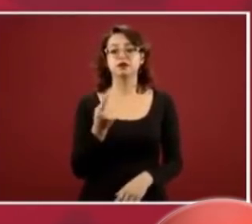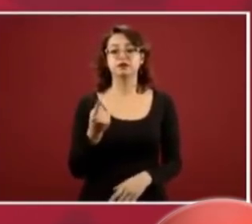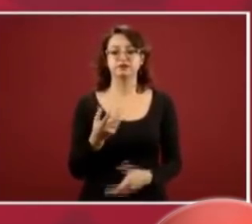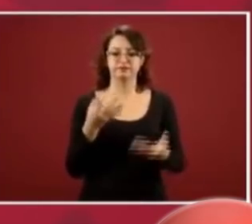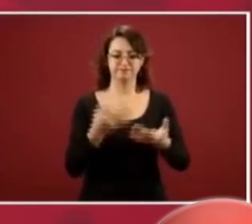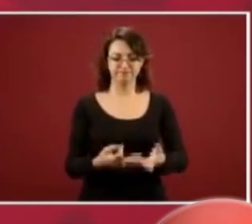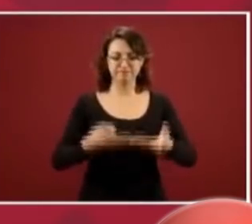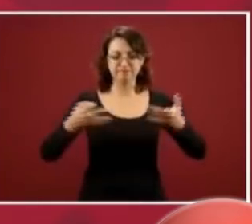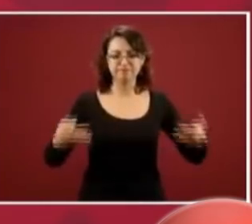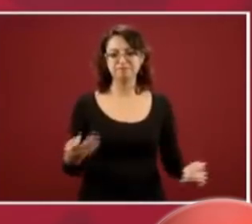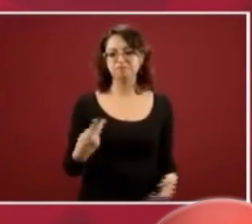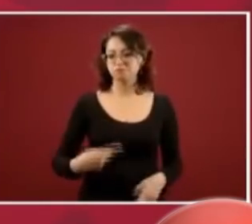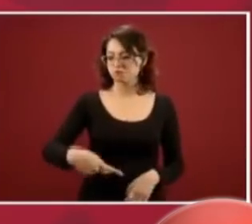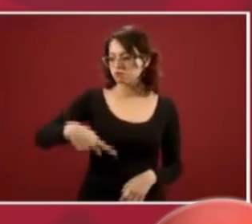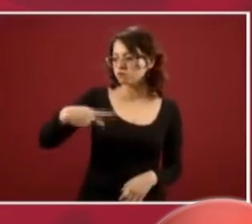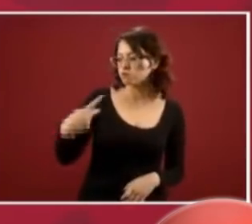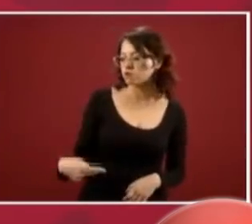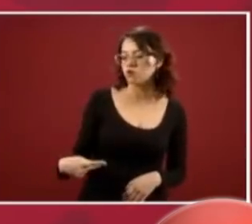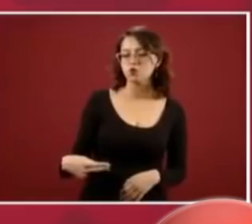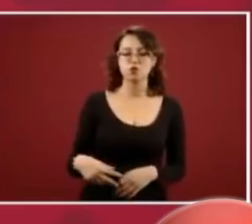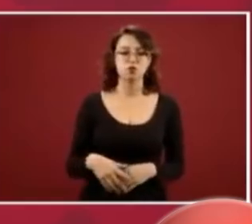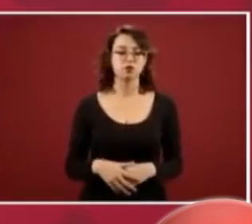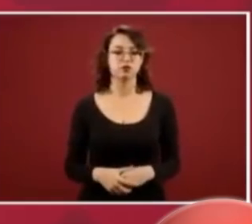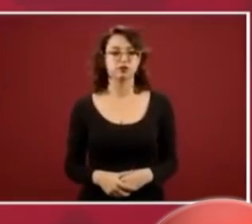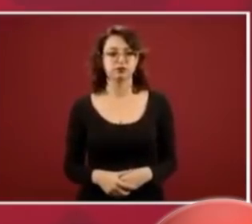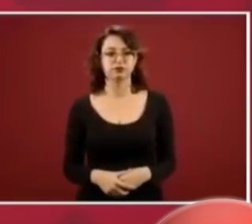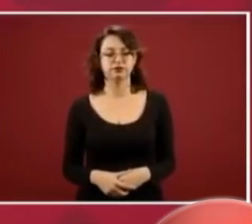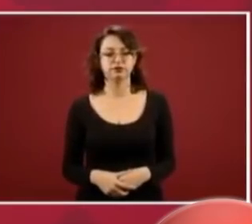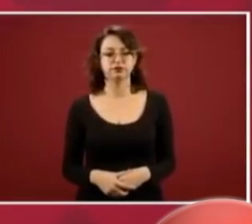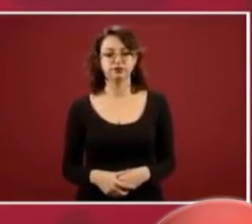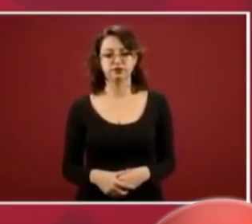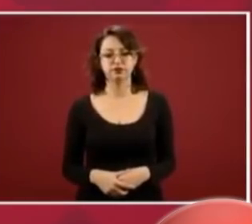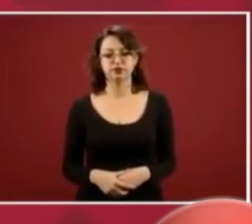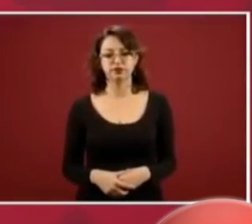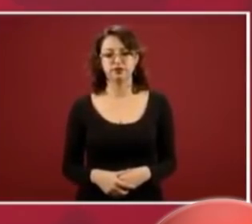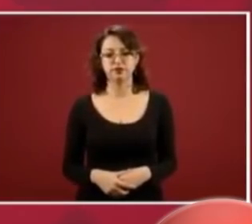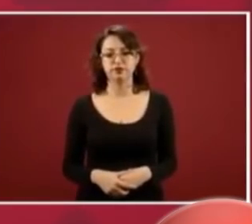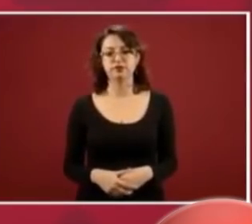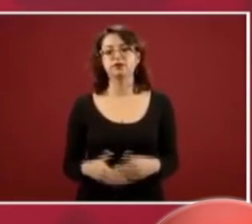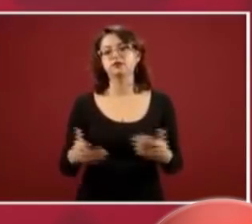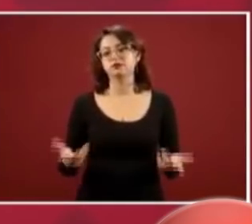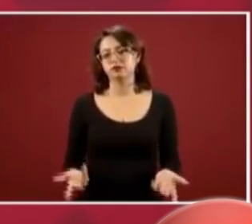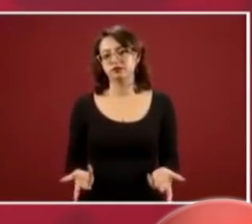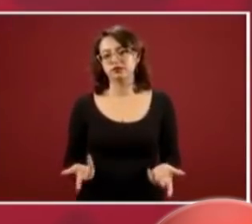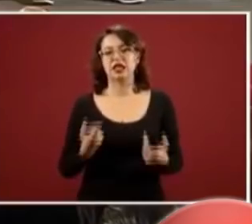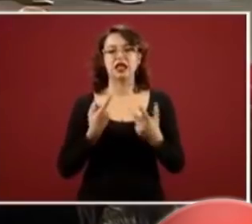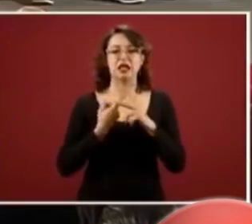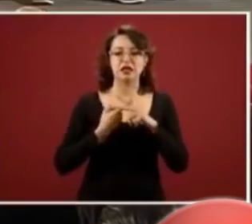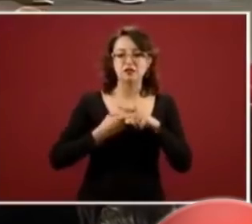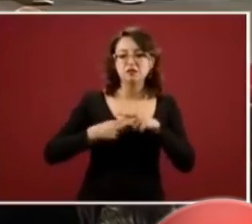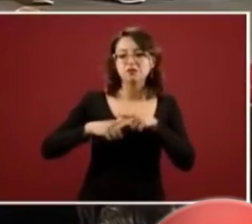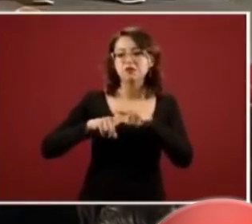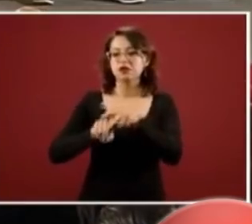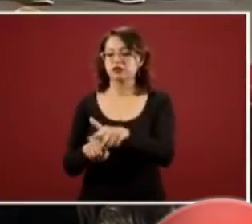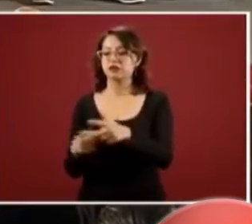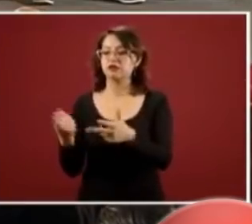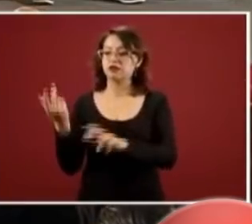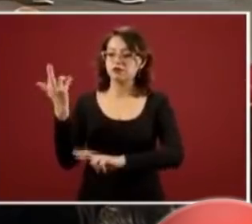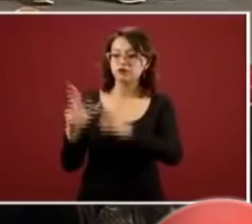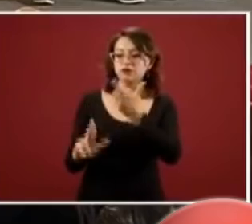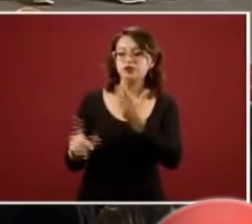tierra. Aunque ya habían diferencias en las filas